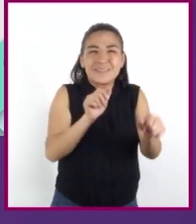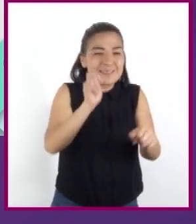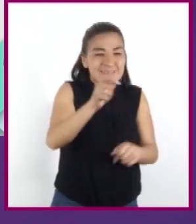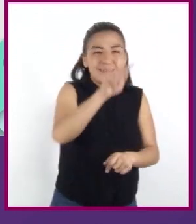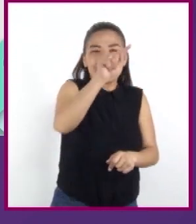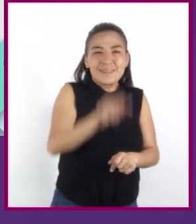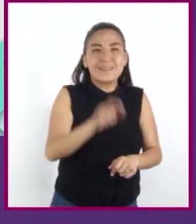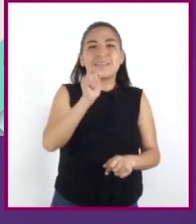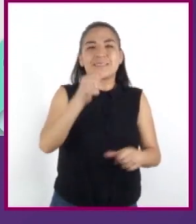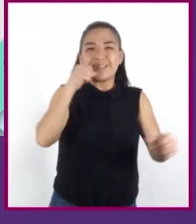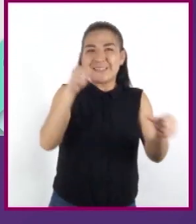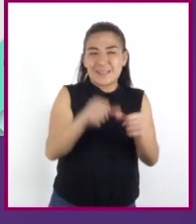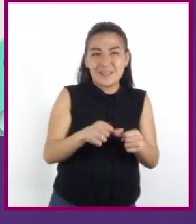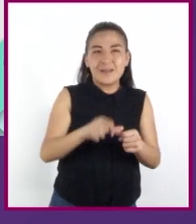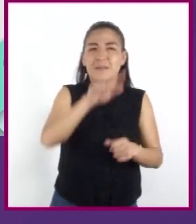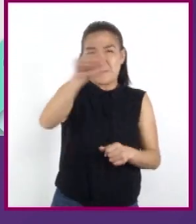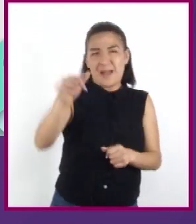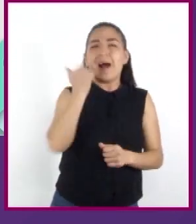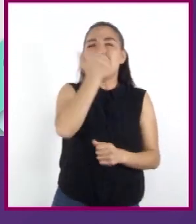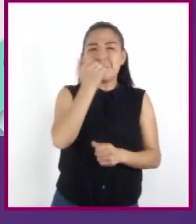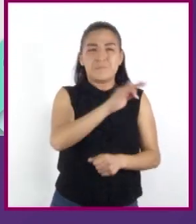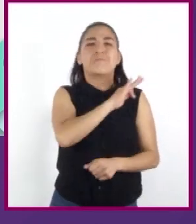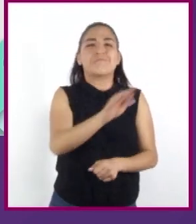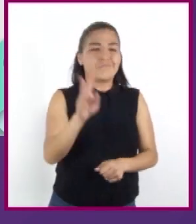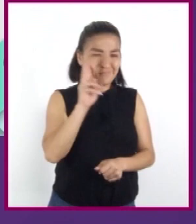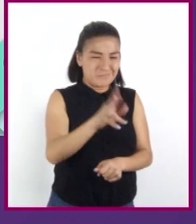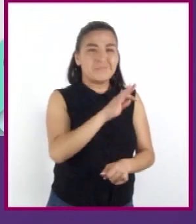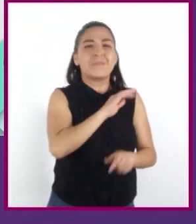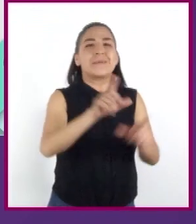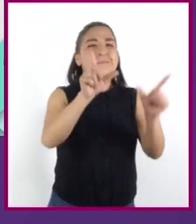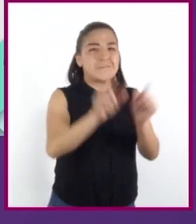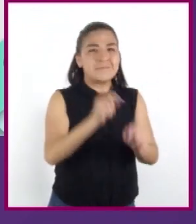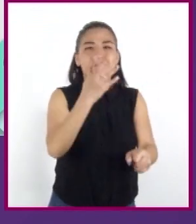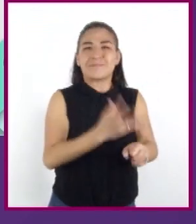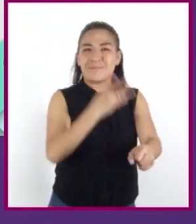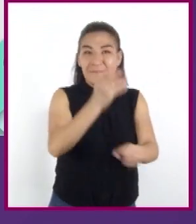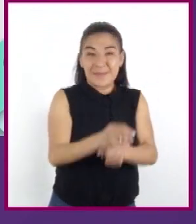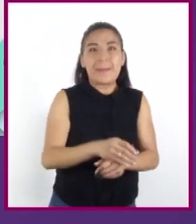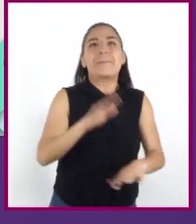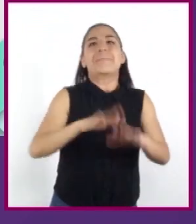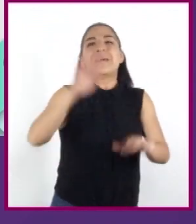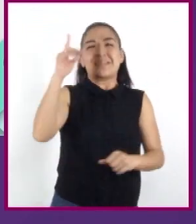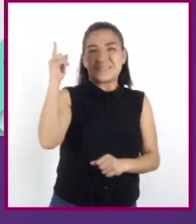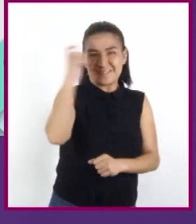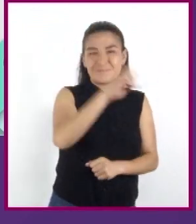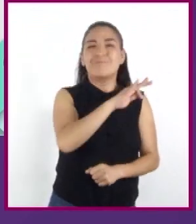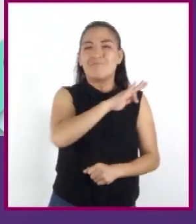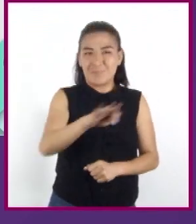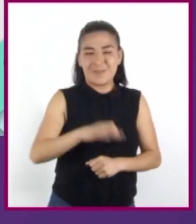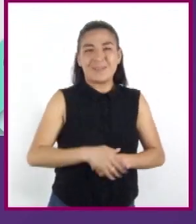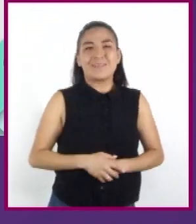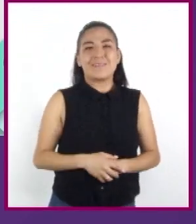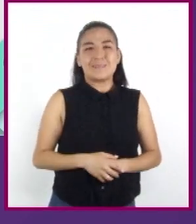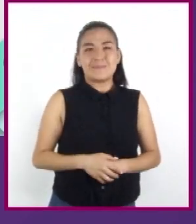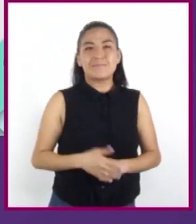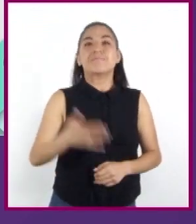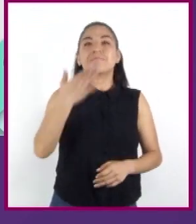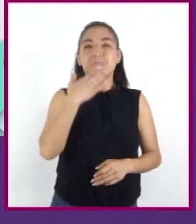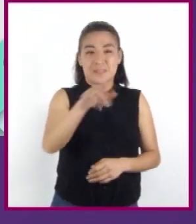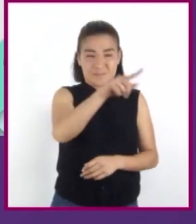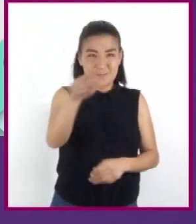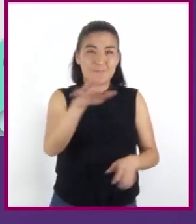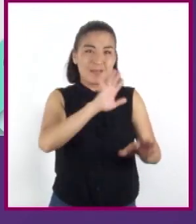nuestros alumnas y alumnos tienen la capacidad para resolver este ejercicio y más difíciles todavía. Bien. Han tenido